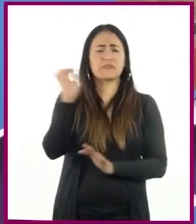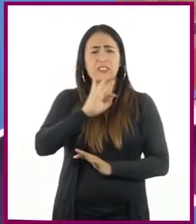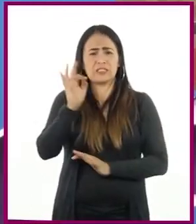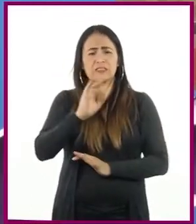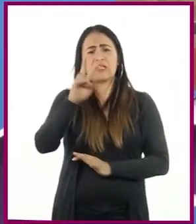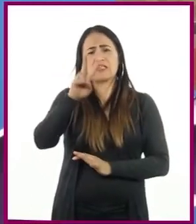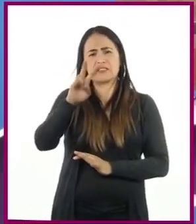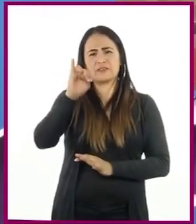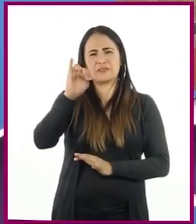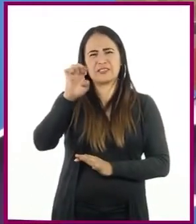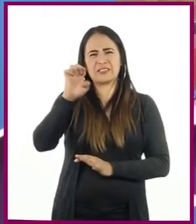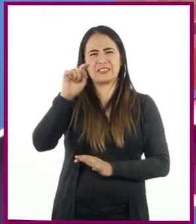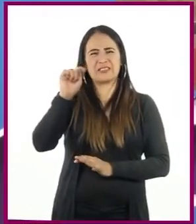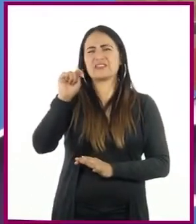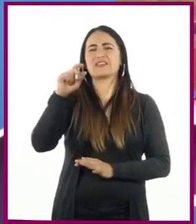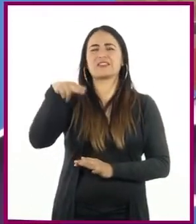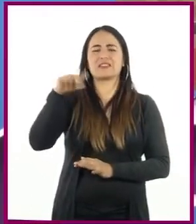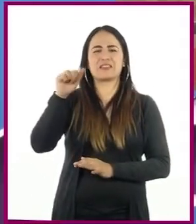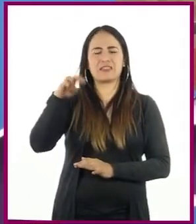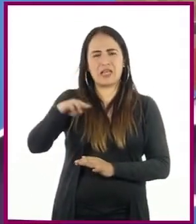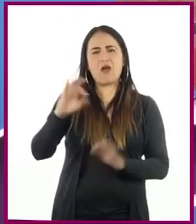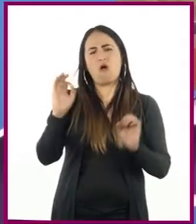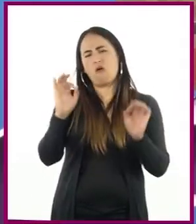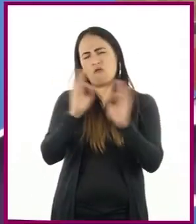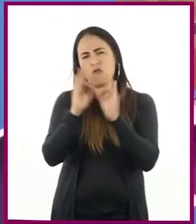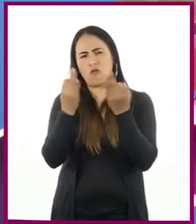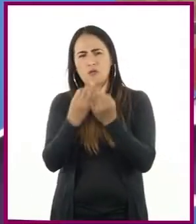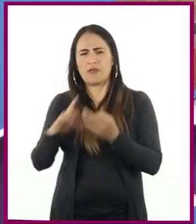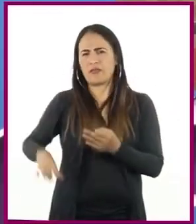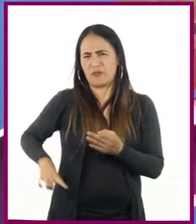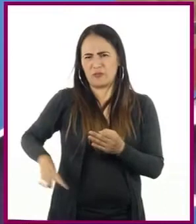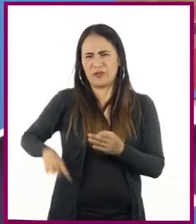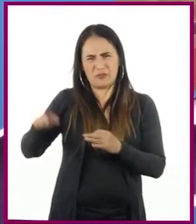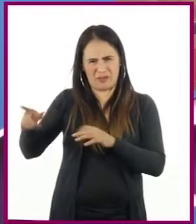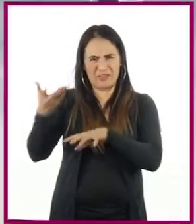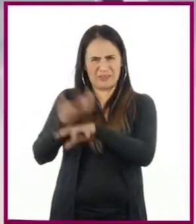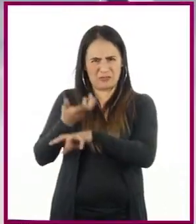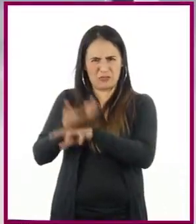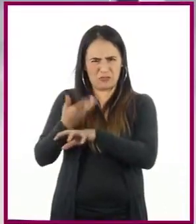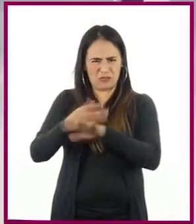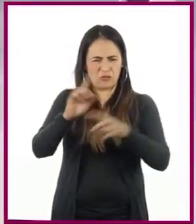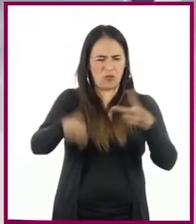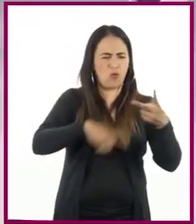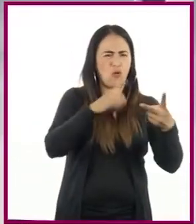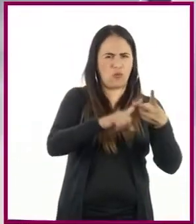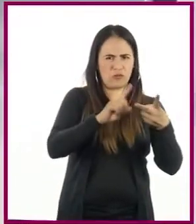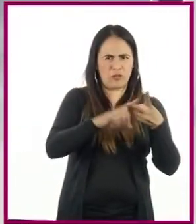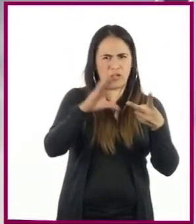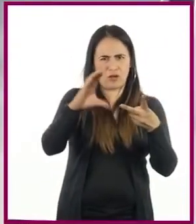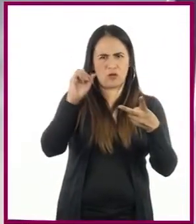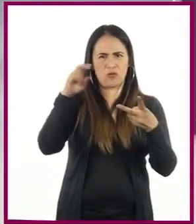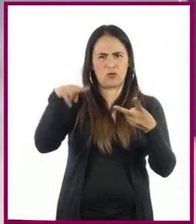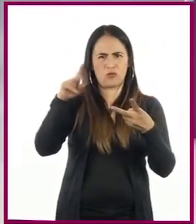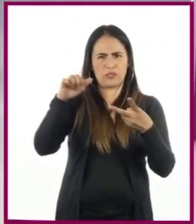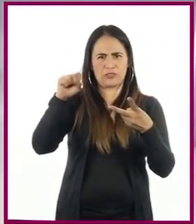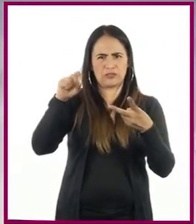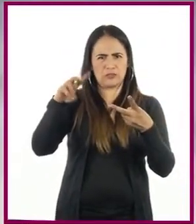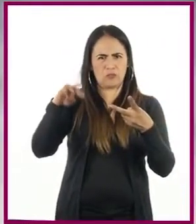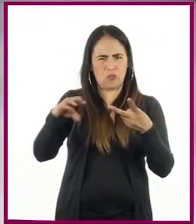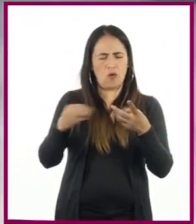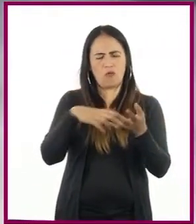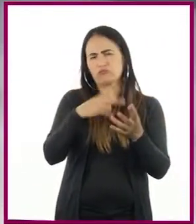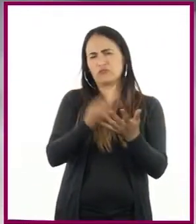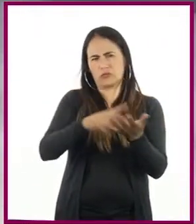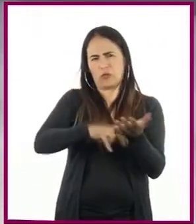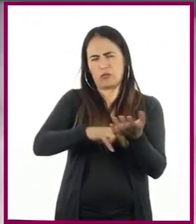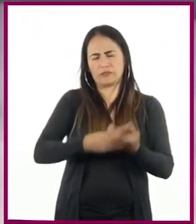Vietnam bajo el comunismo o un gobierno apoyado por los Estados Unidos de América. El proceso de independencia de Vietnam se situó